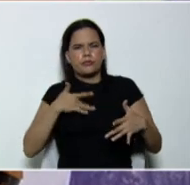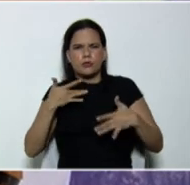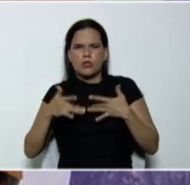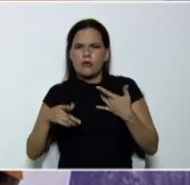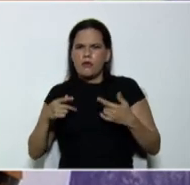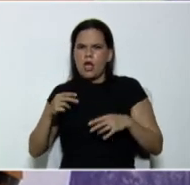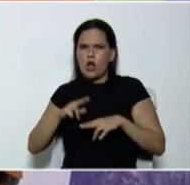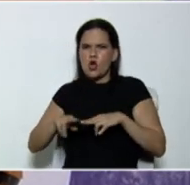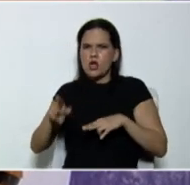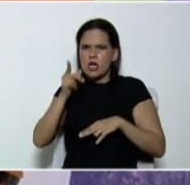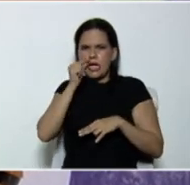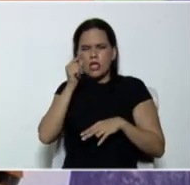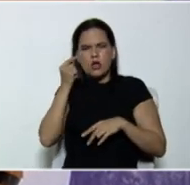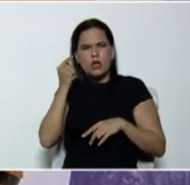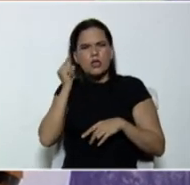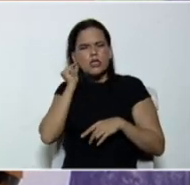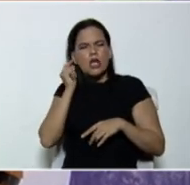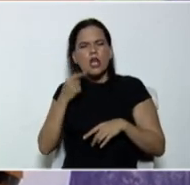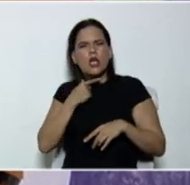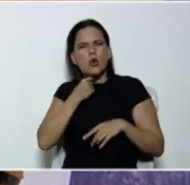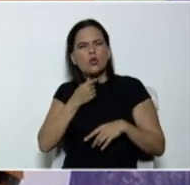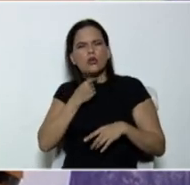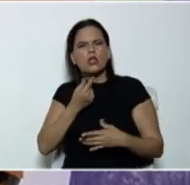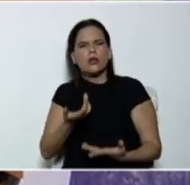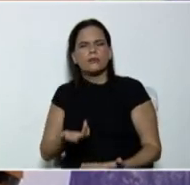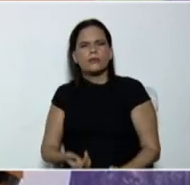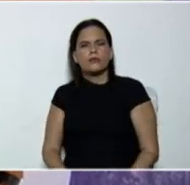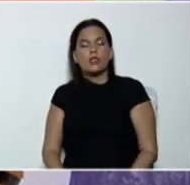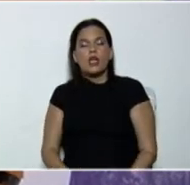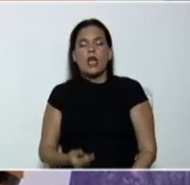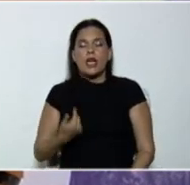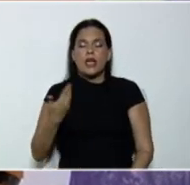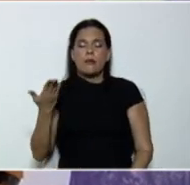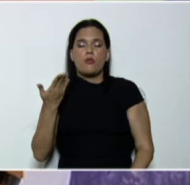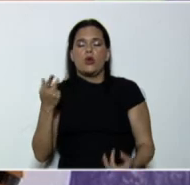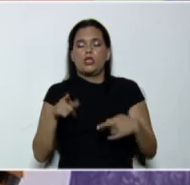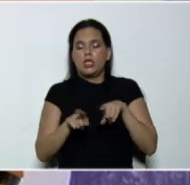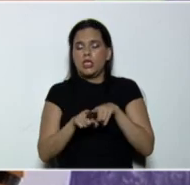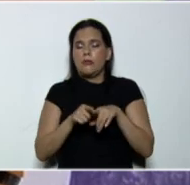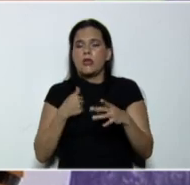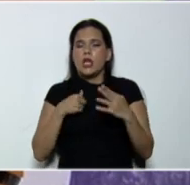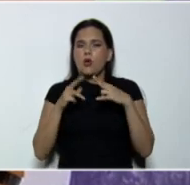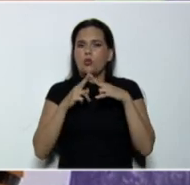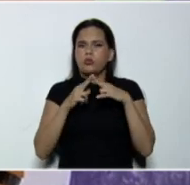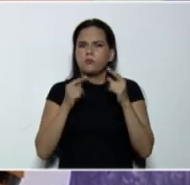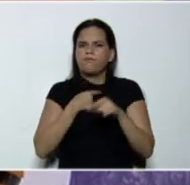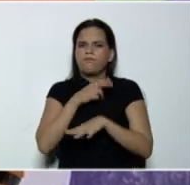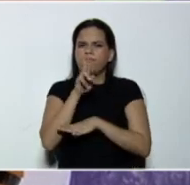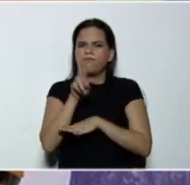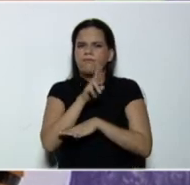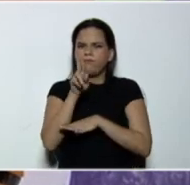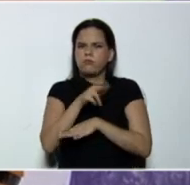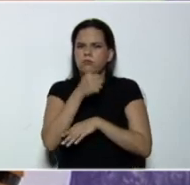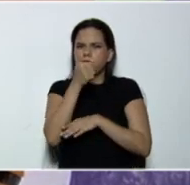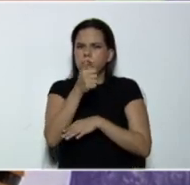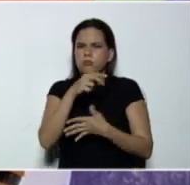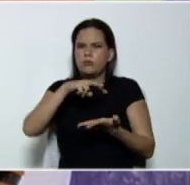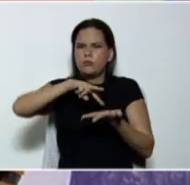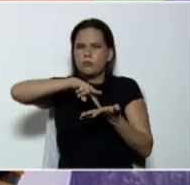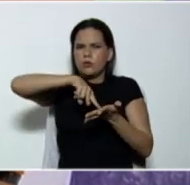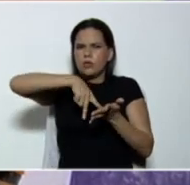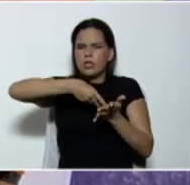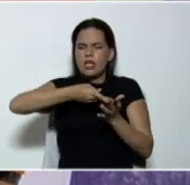niños les gusta, es muy dinámica. Y, ¿no? Y que es importante también que conozcan el uso correcto de